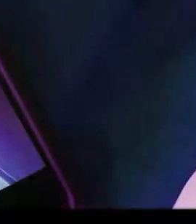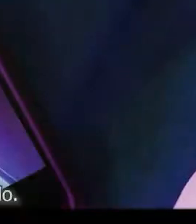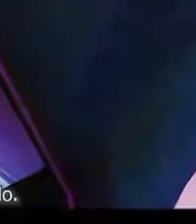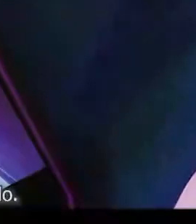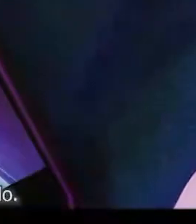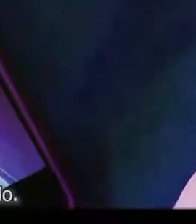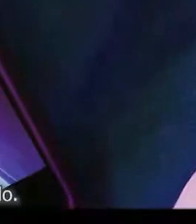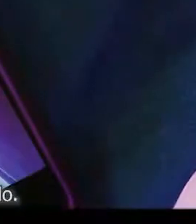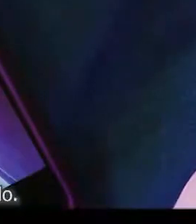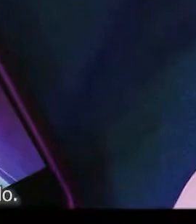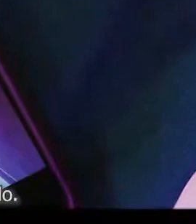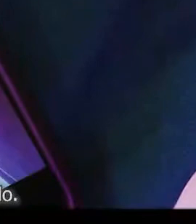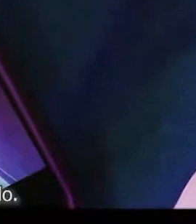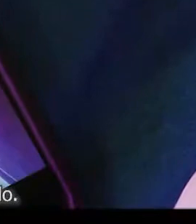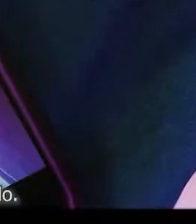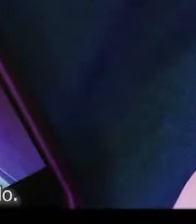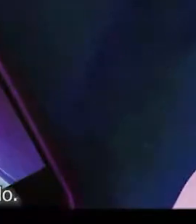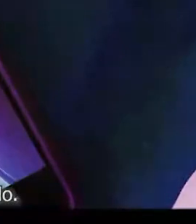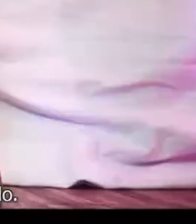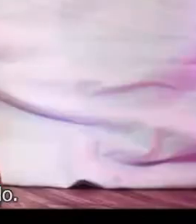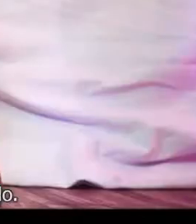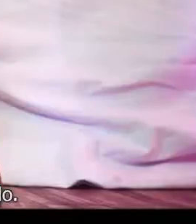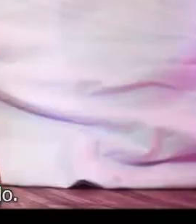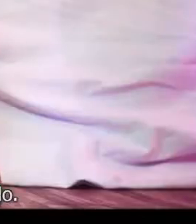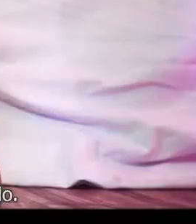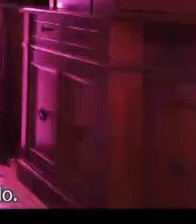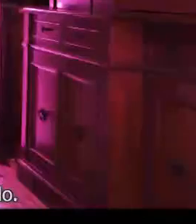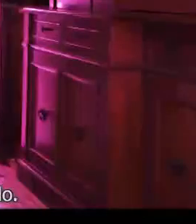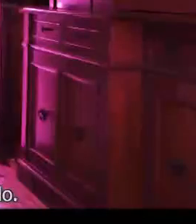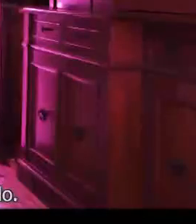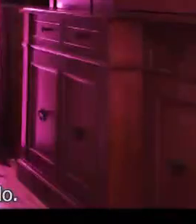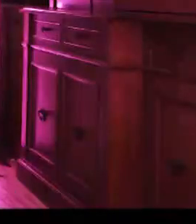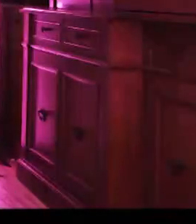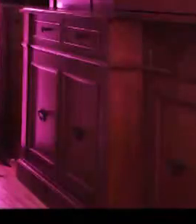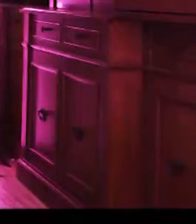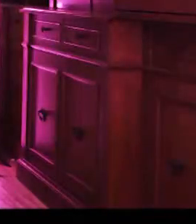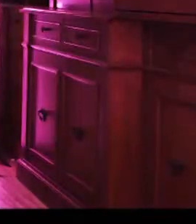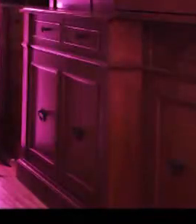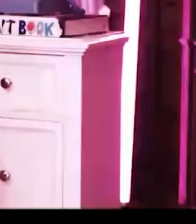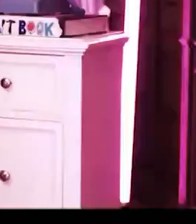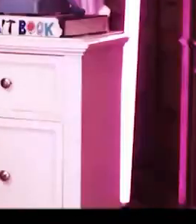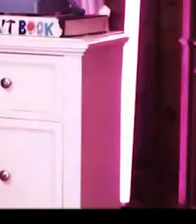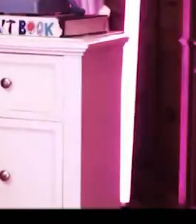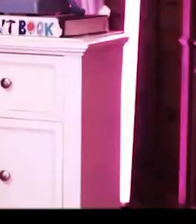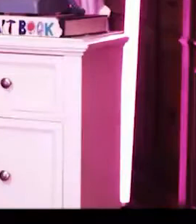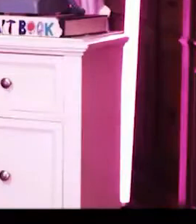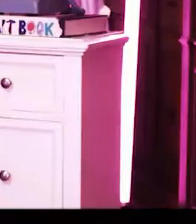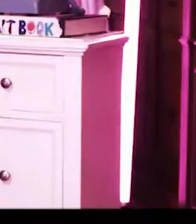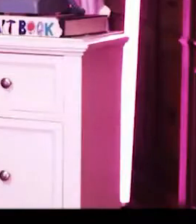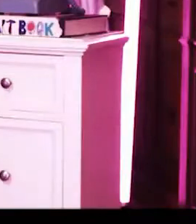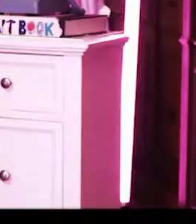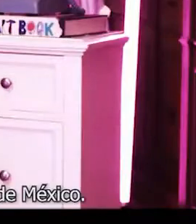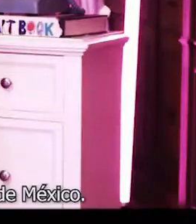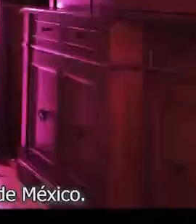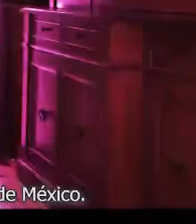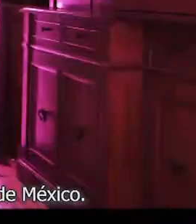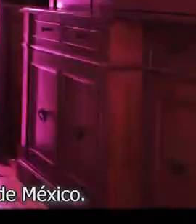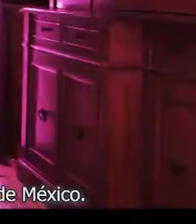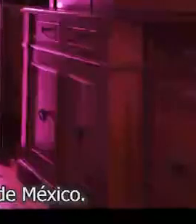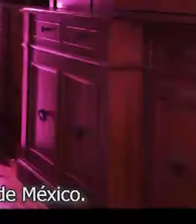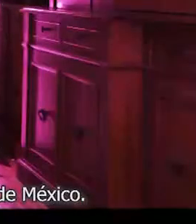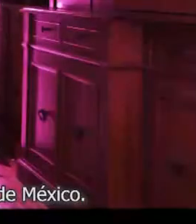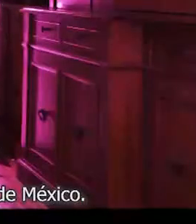crisis, sumarnos y ver por los demás le devuelve el sentido a todo. Por eso, este 2021, para decidir,